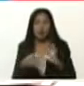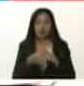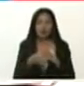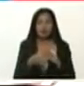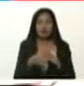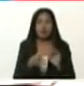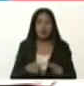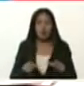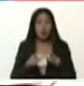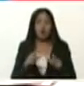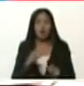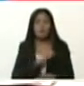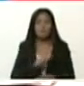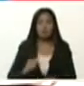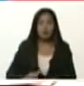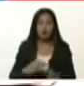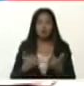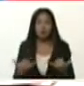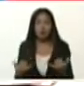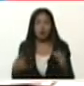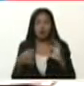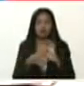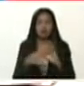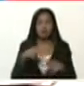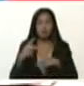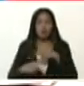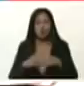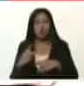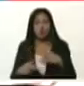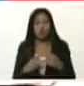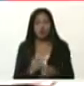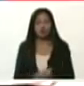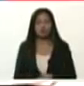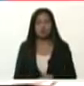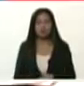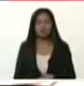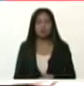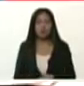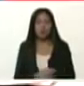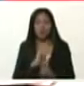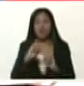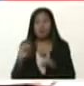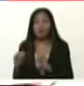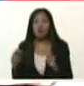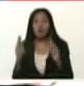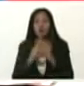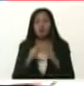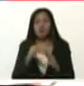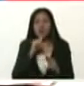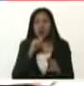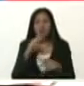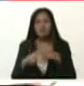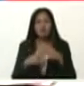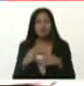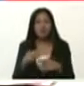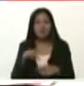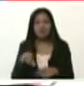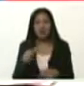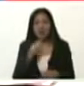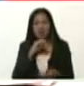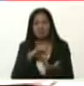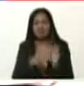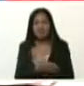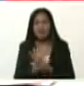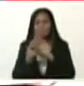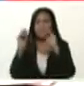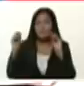el sector privado, alianza productiva. Ustedes conocen quién produce en el Estado. Hay que